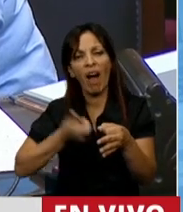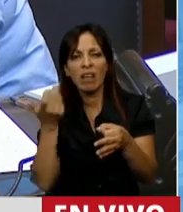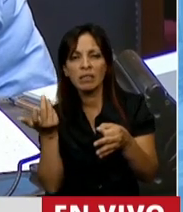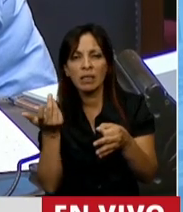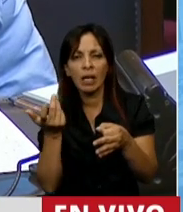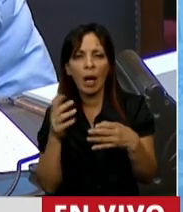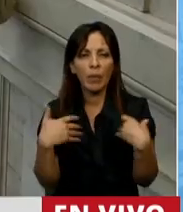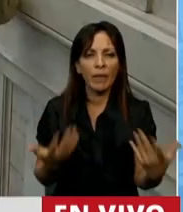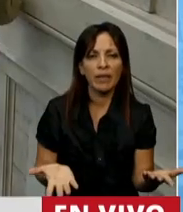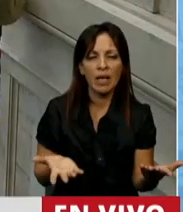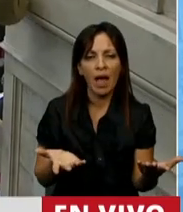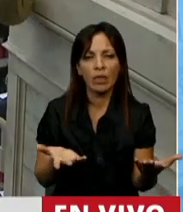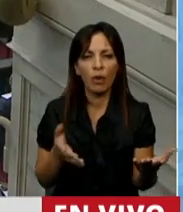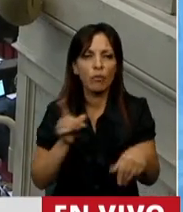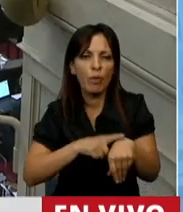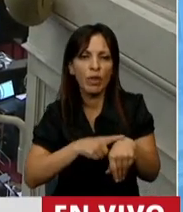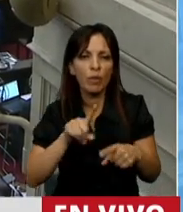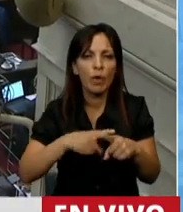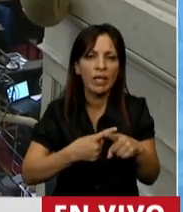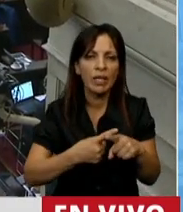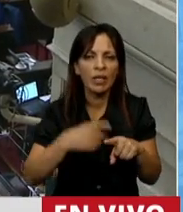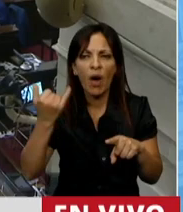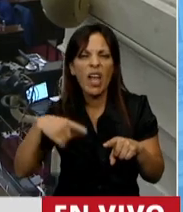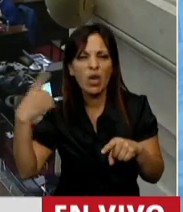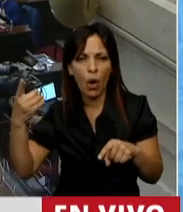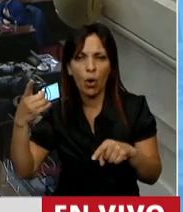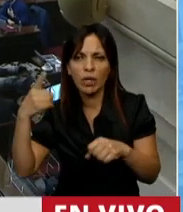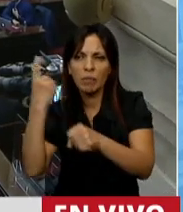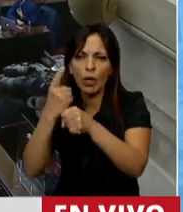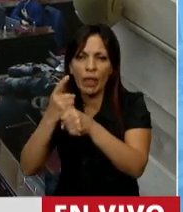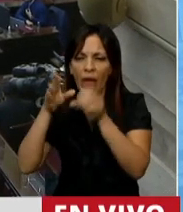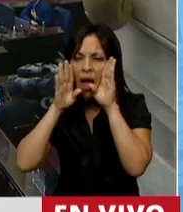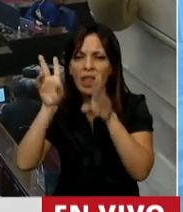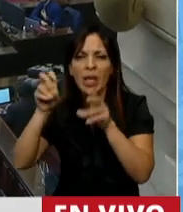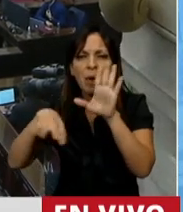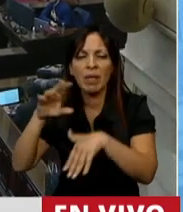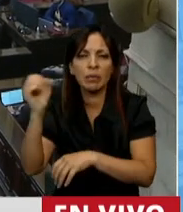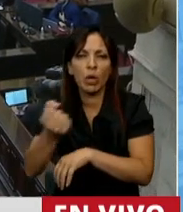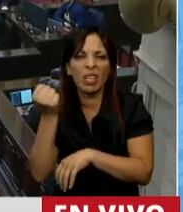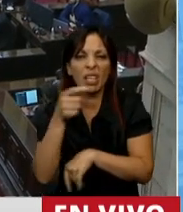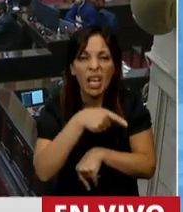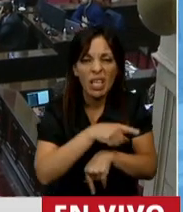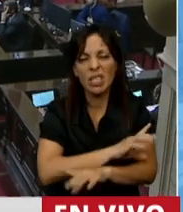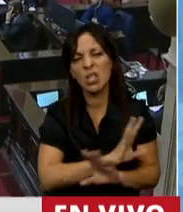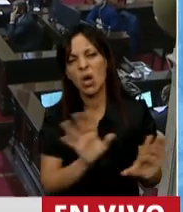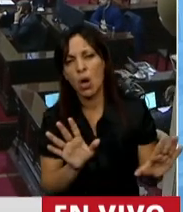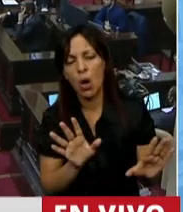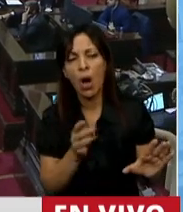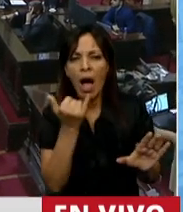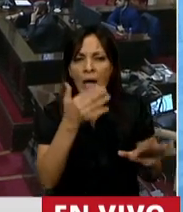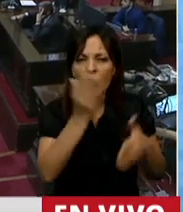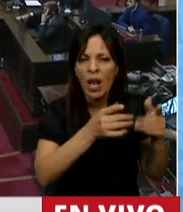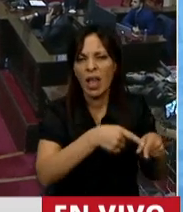oportunismo político, que hay otras prioridades, que no es oportuno, que es